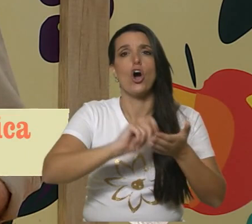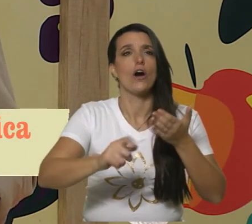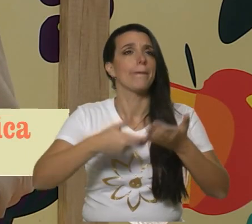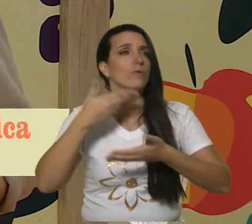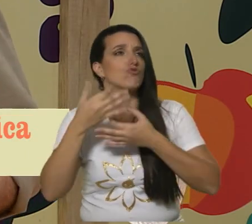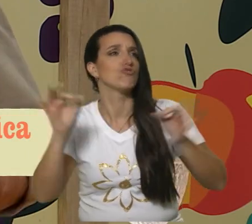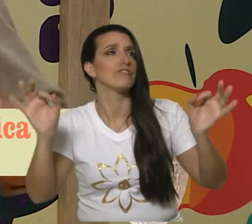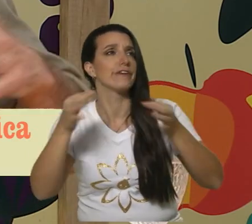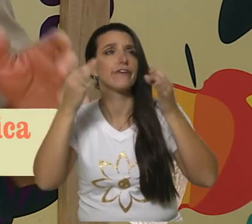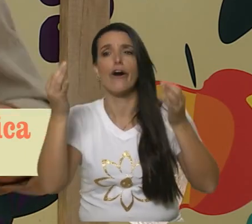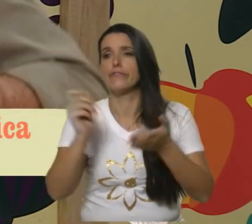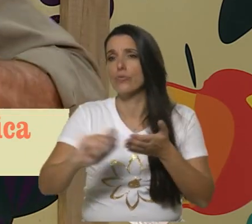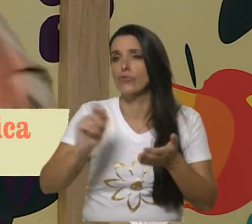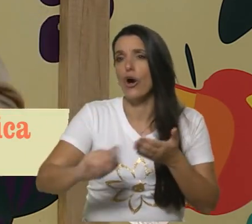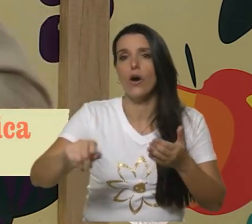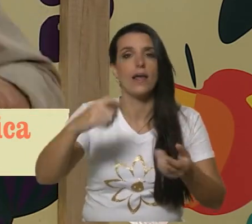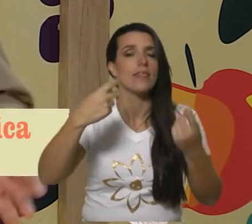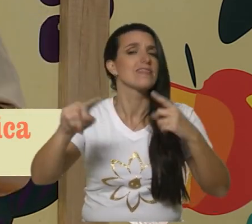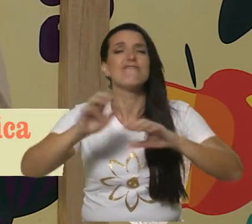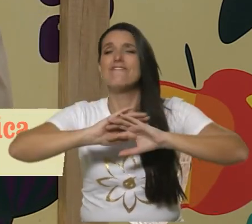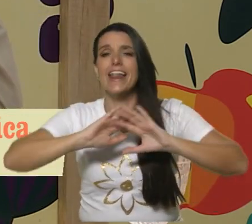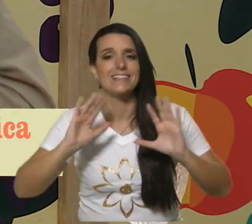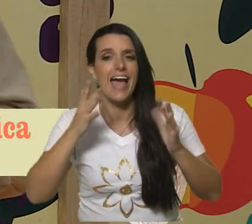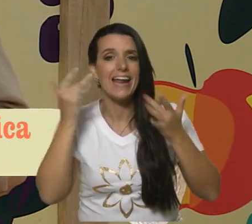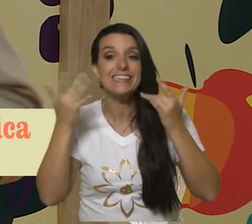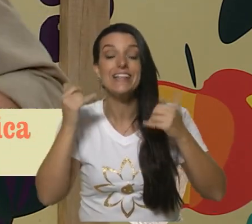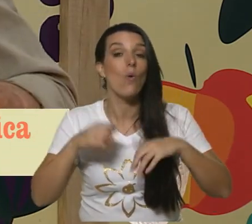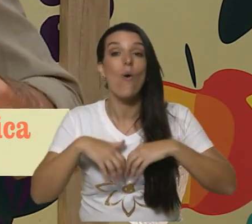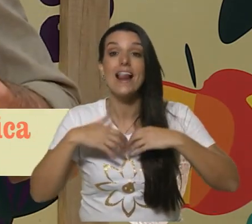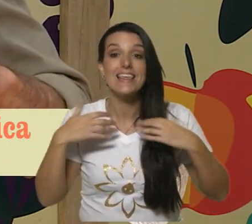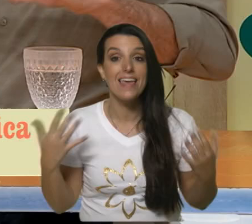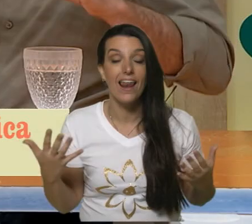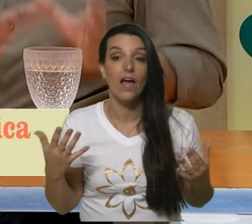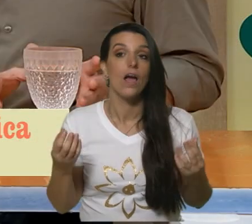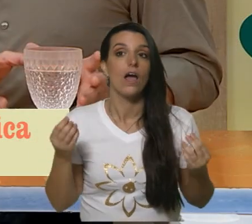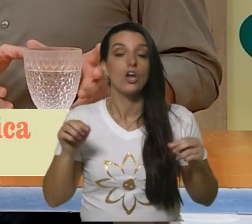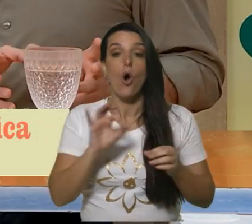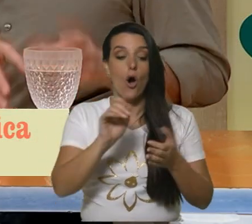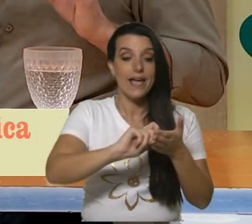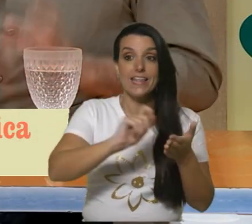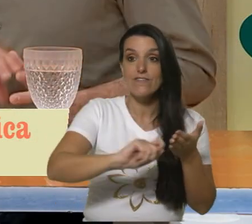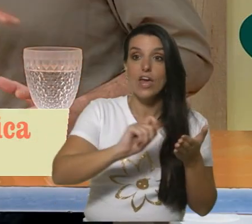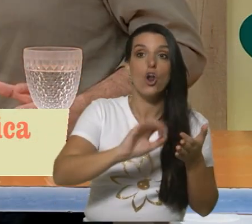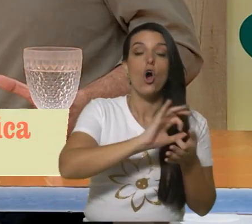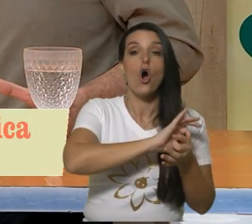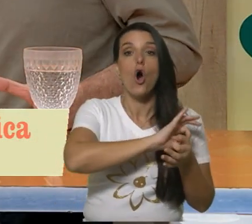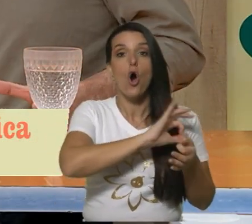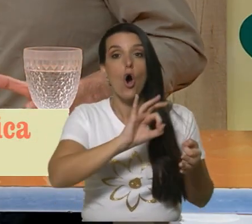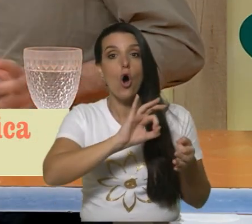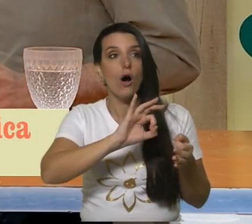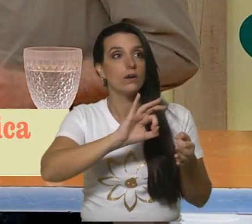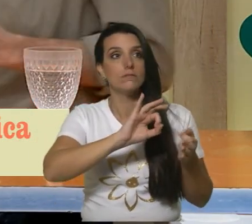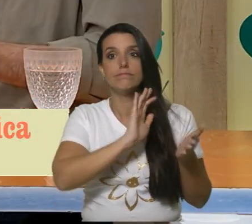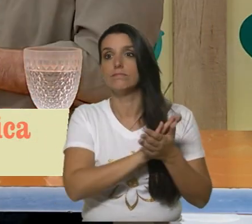guionistas de actores de monologuistas Hum lo que sea que o escribieron sobre o se desmarcar de la